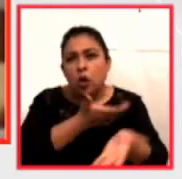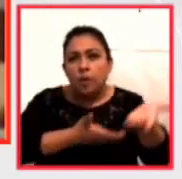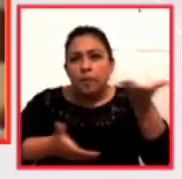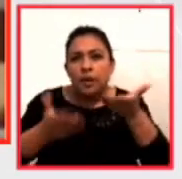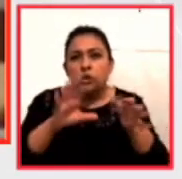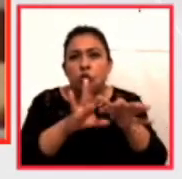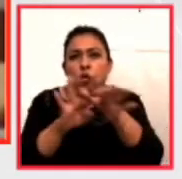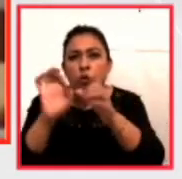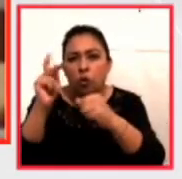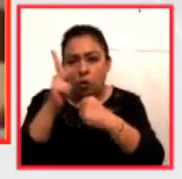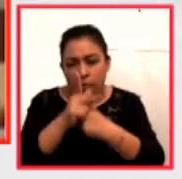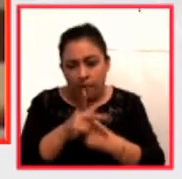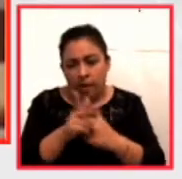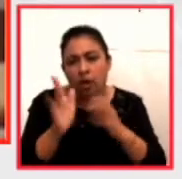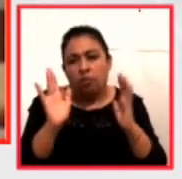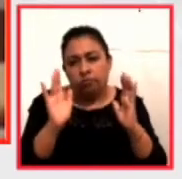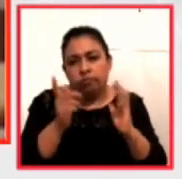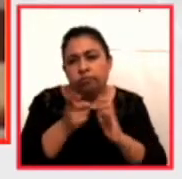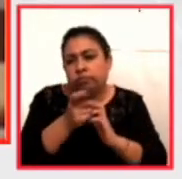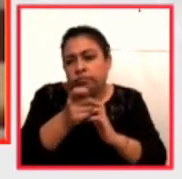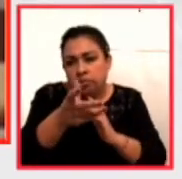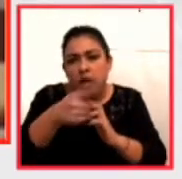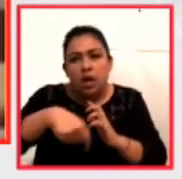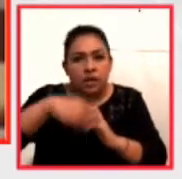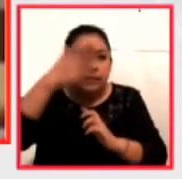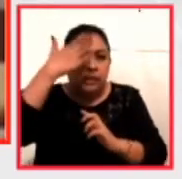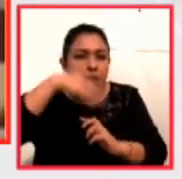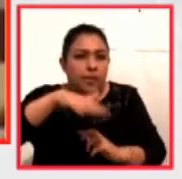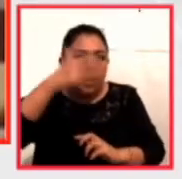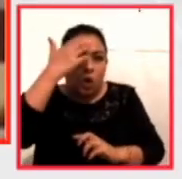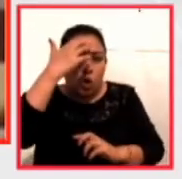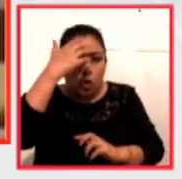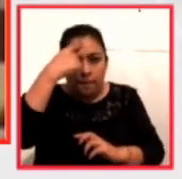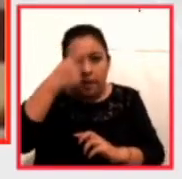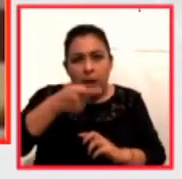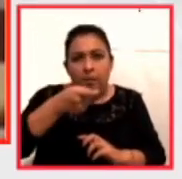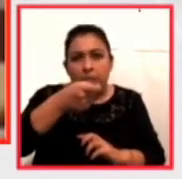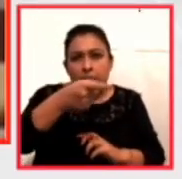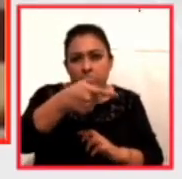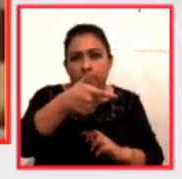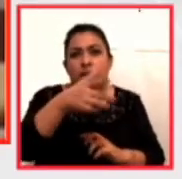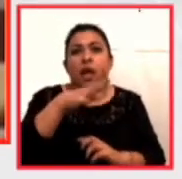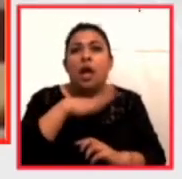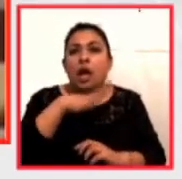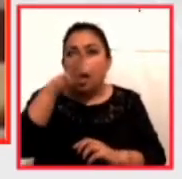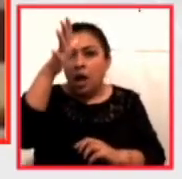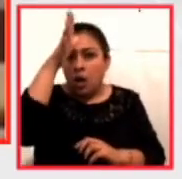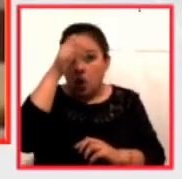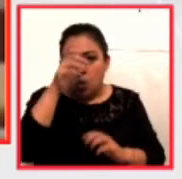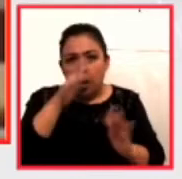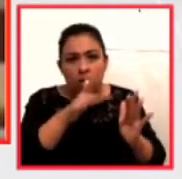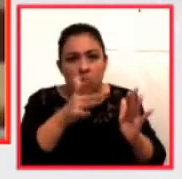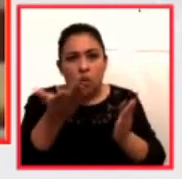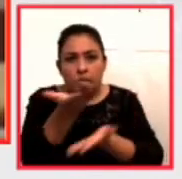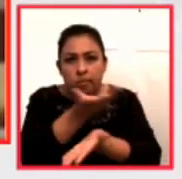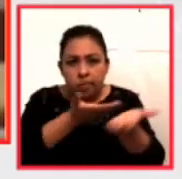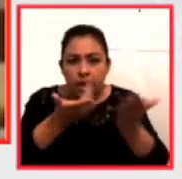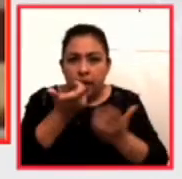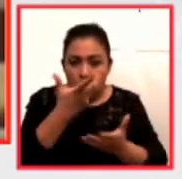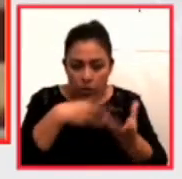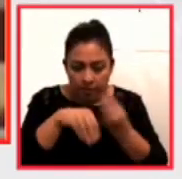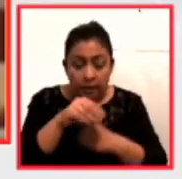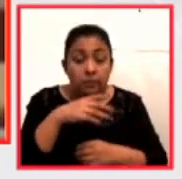es un acrónimo coloquial que se utiliza para denominar a este gran acuerdo de cooperación económica. Y esto